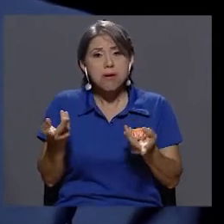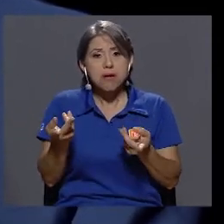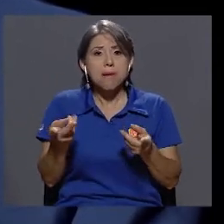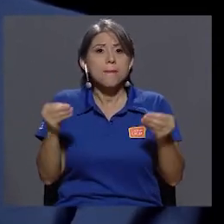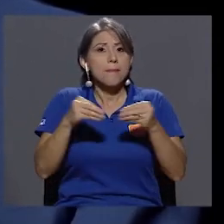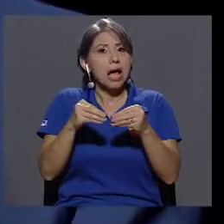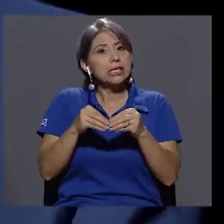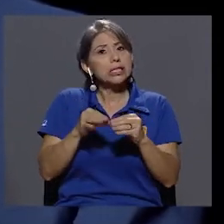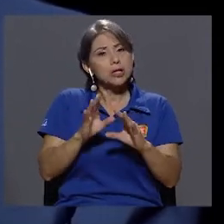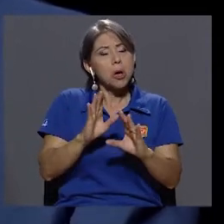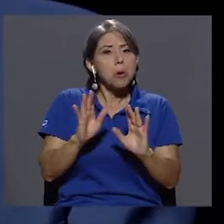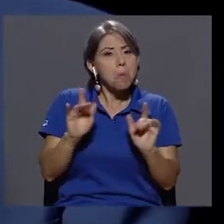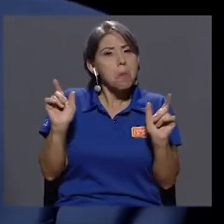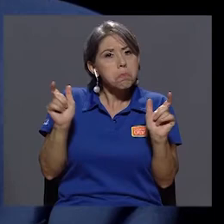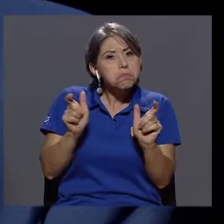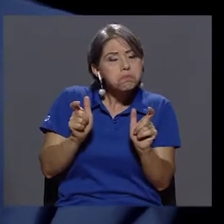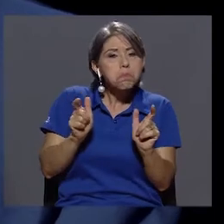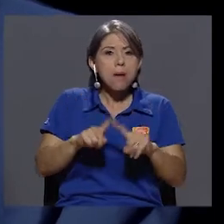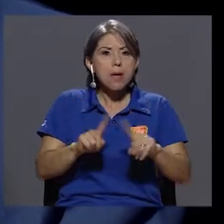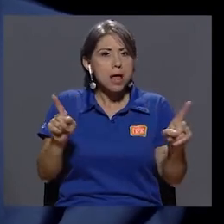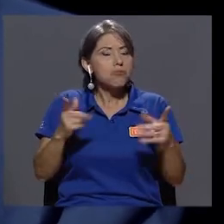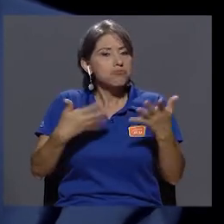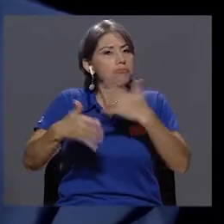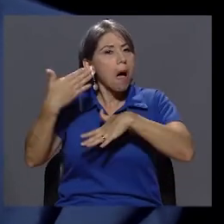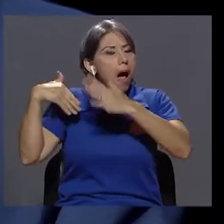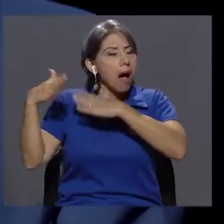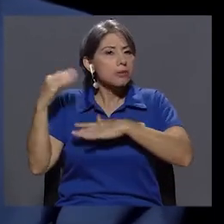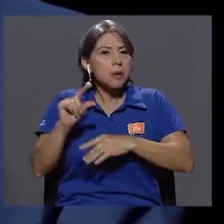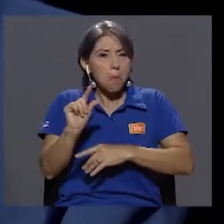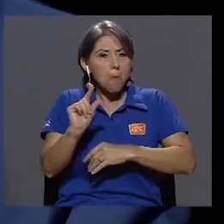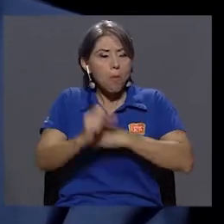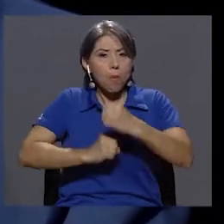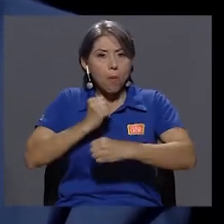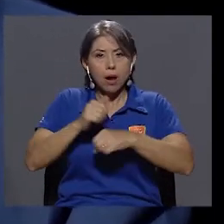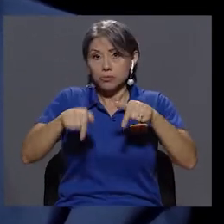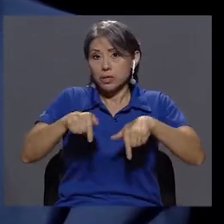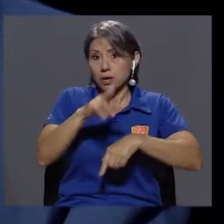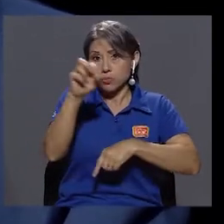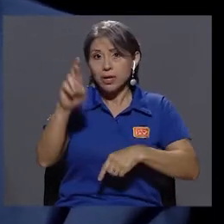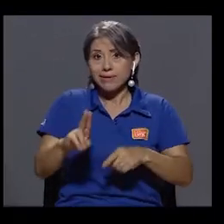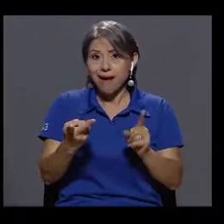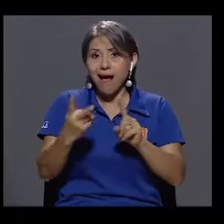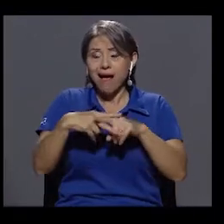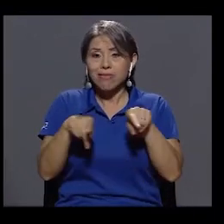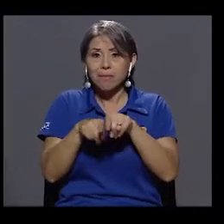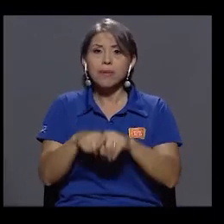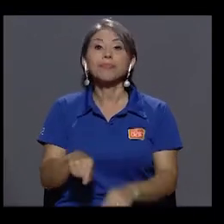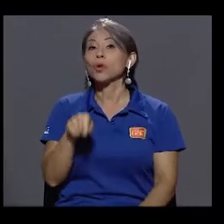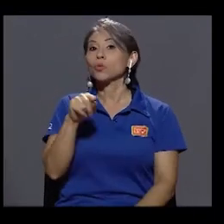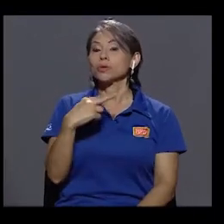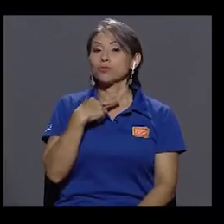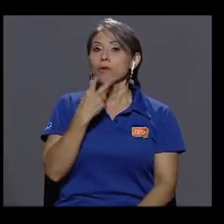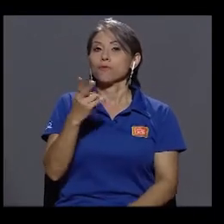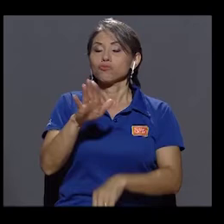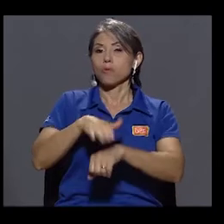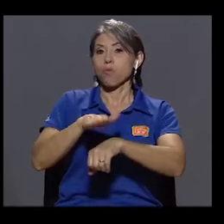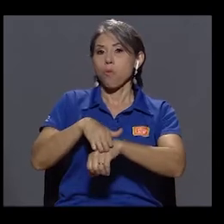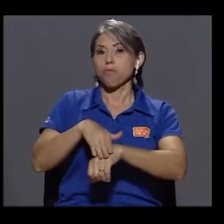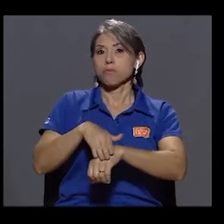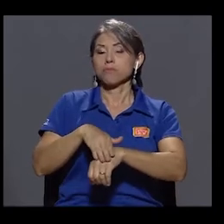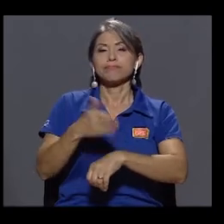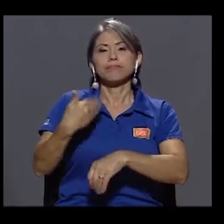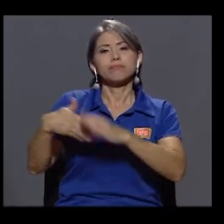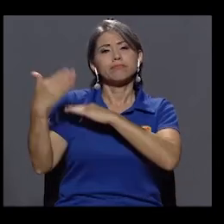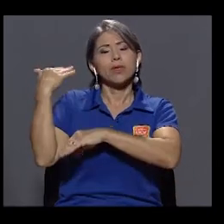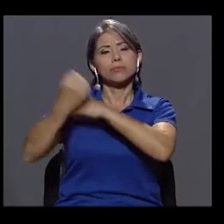más modesta desde hace unos pocos años en costa rica también ya que esto es una voz autorizada porque desde hace